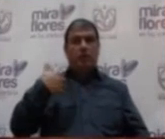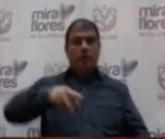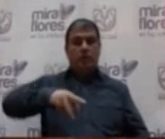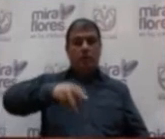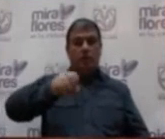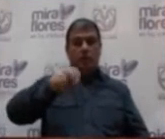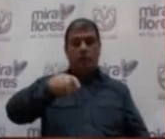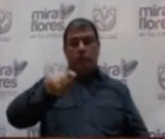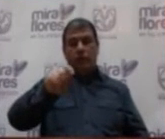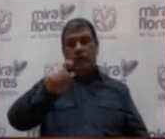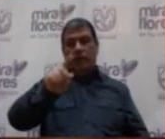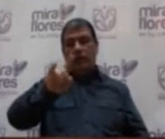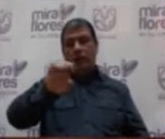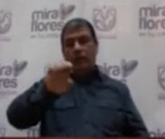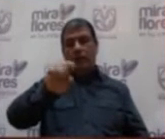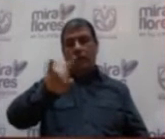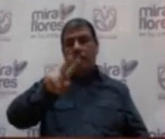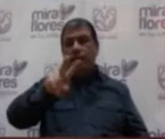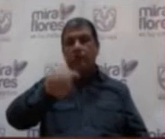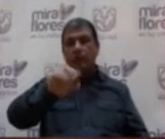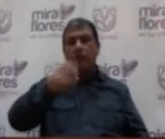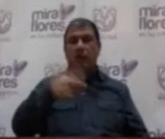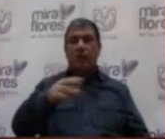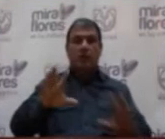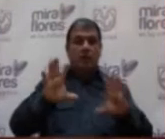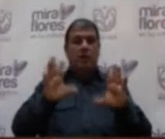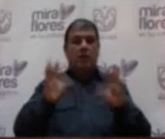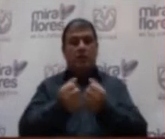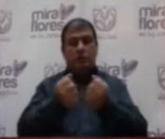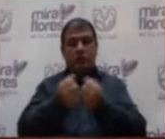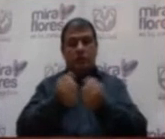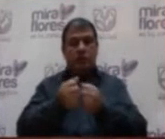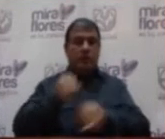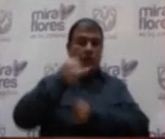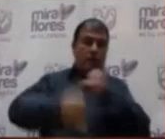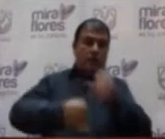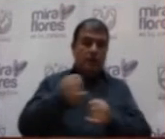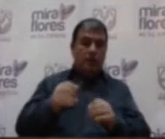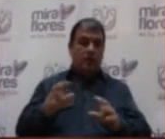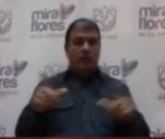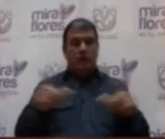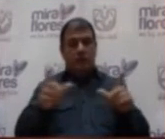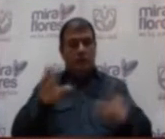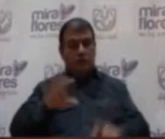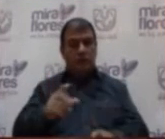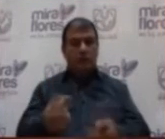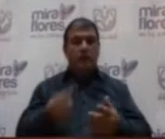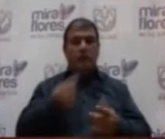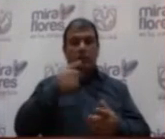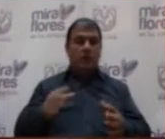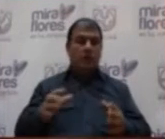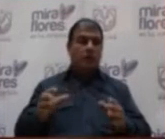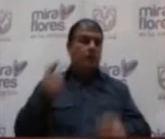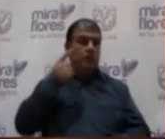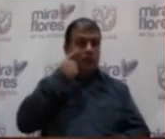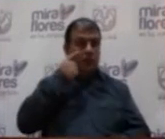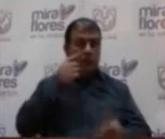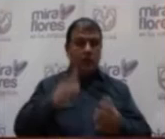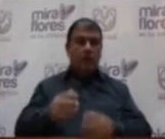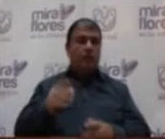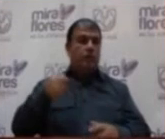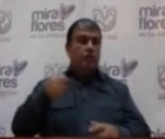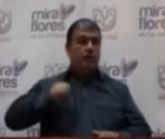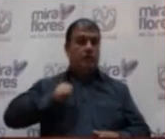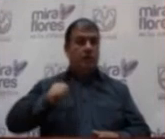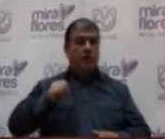Asociación Interamericana de Empresas de Telecomunicaciones, ASIET, poniendo en conocimiento que la Municipalidad de Miraflores resultó ganadora